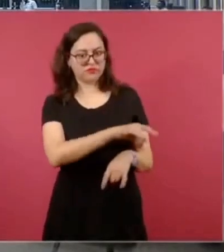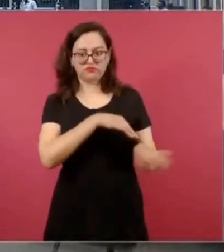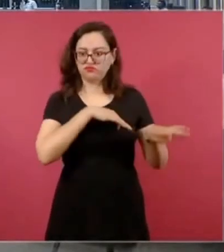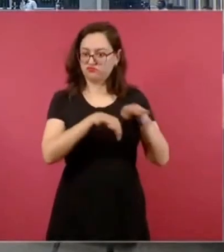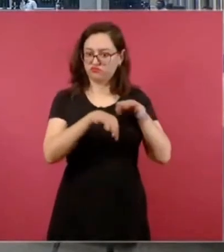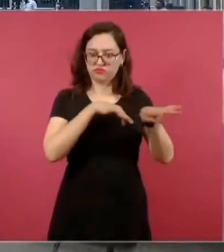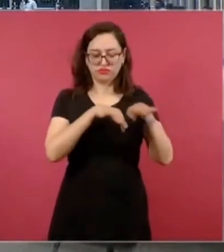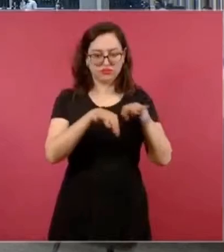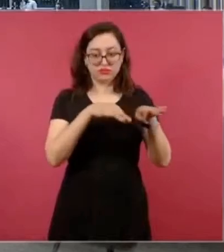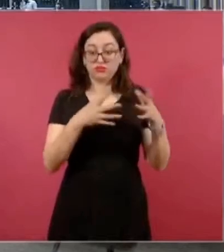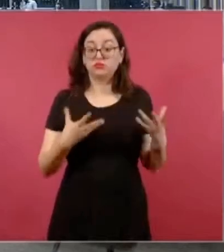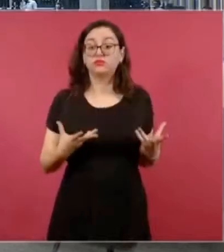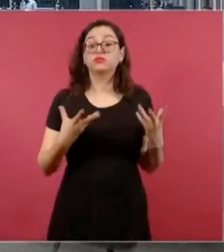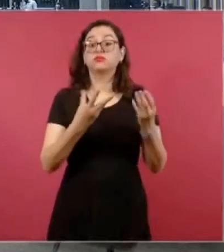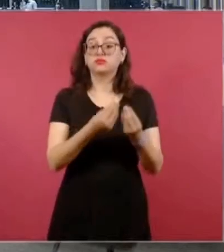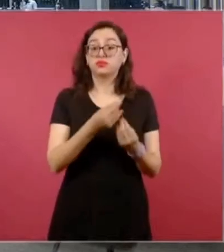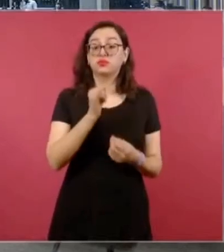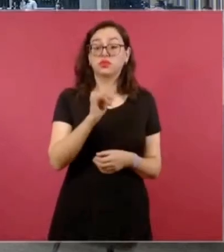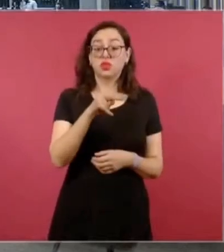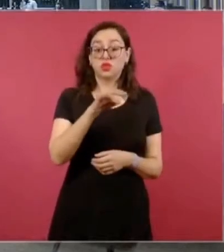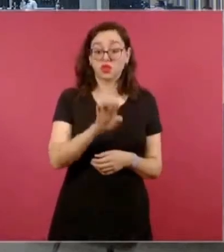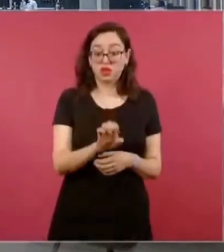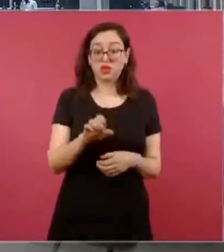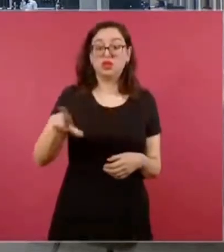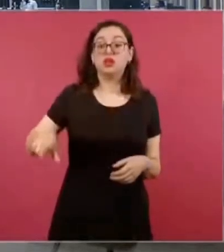conjuntamente con el INE y con los gobernadores,